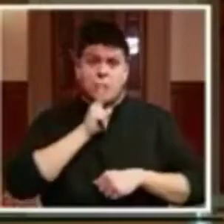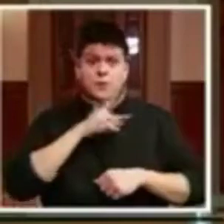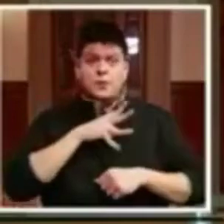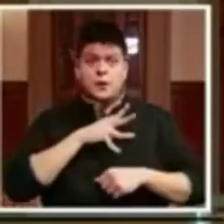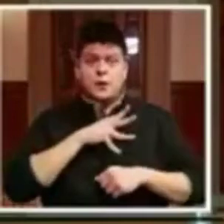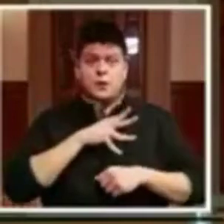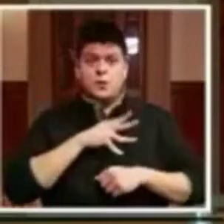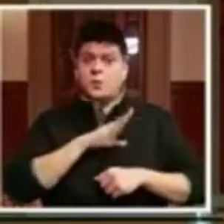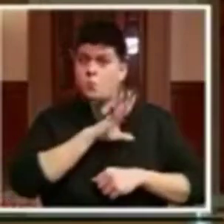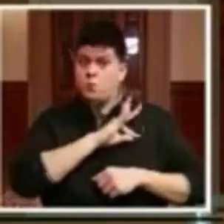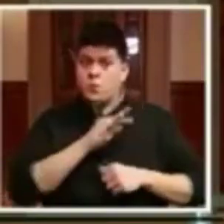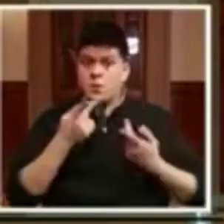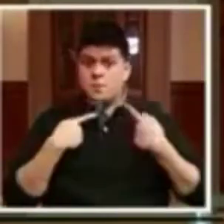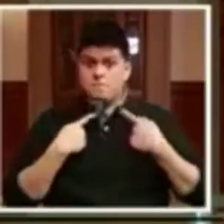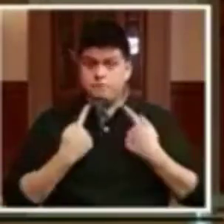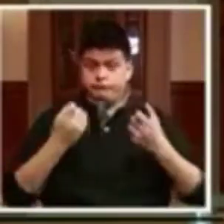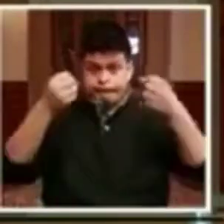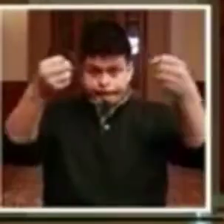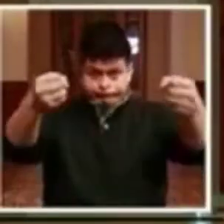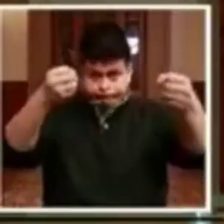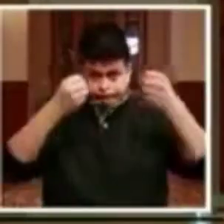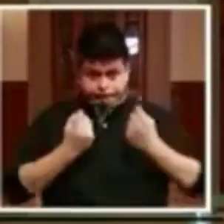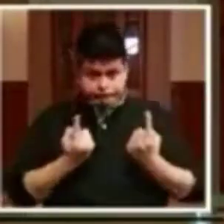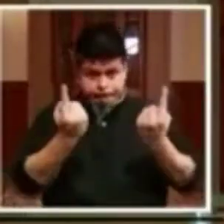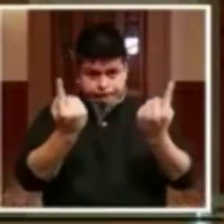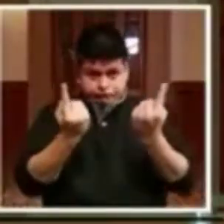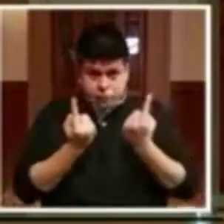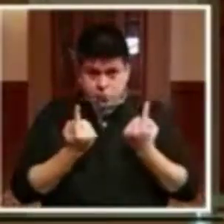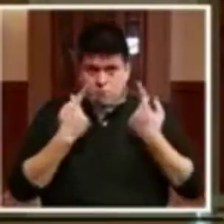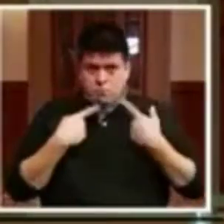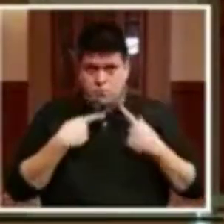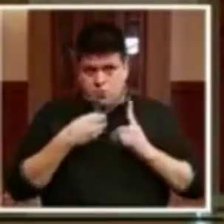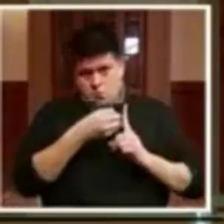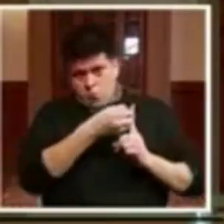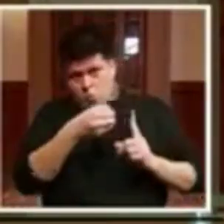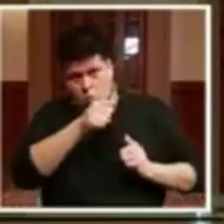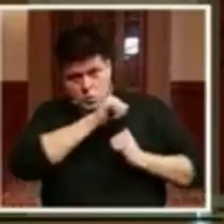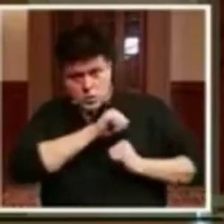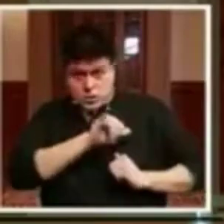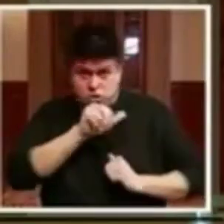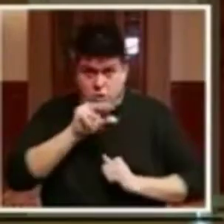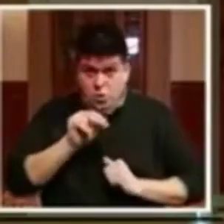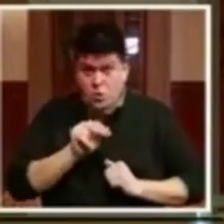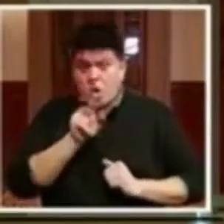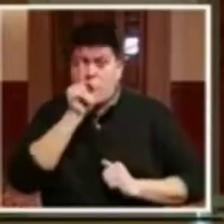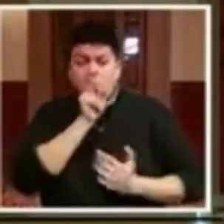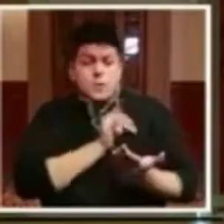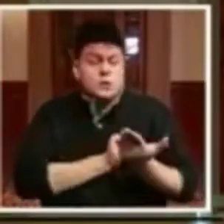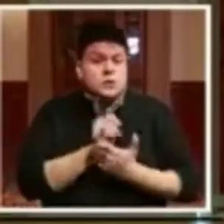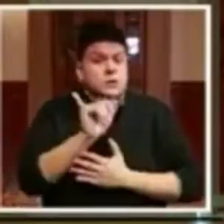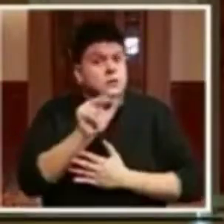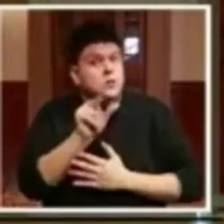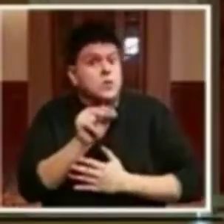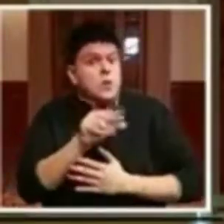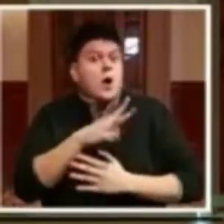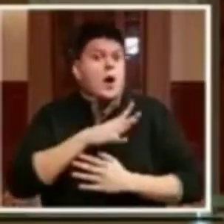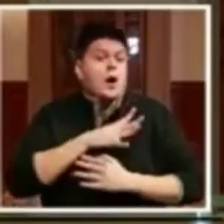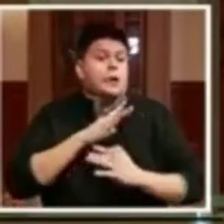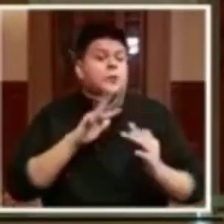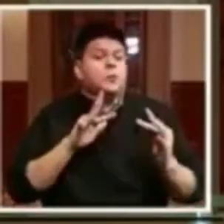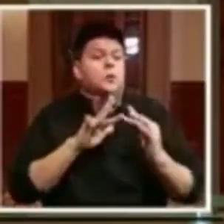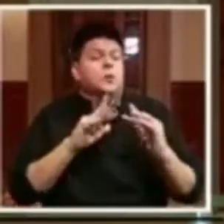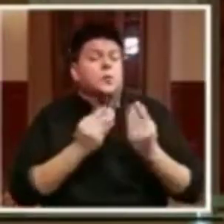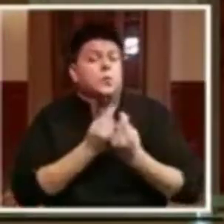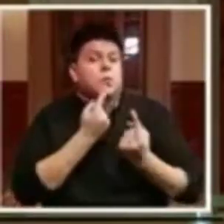manuel de la boca vasos secretarios de salud de nuevo león informó de un aumento de 538 casos positivos de kobe